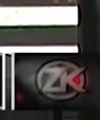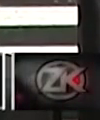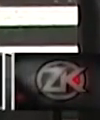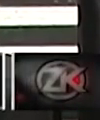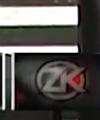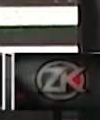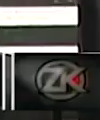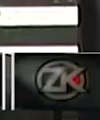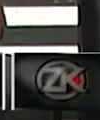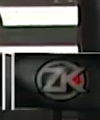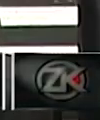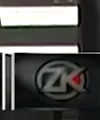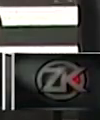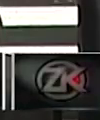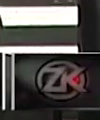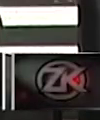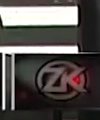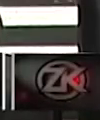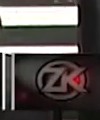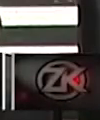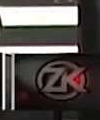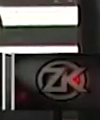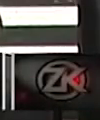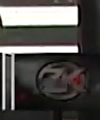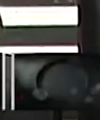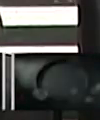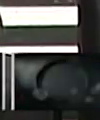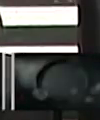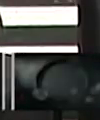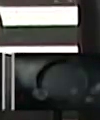de consanguinidad de Mata Figueroa. Saludos al Cacheros.